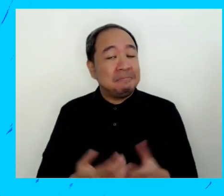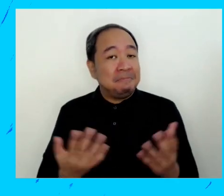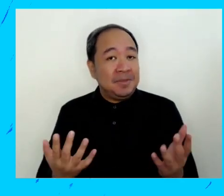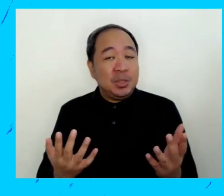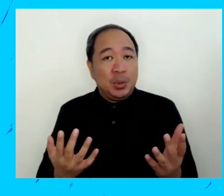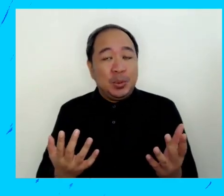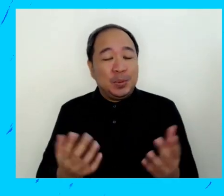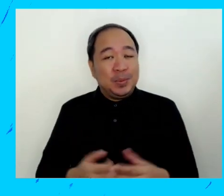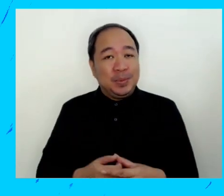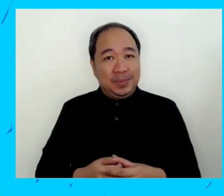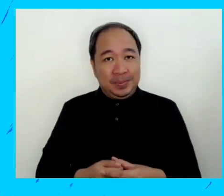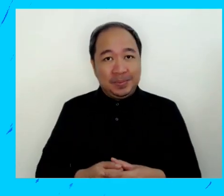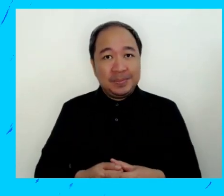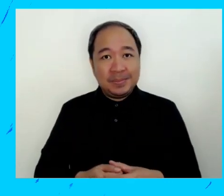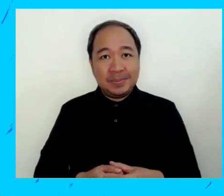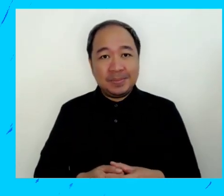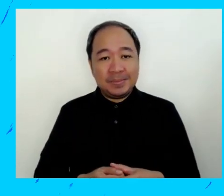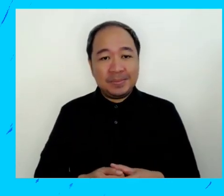Muy bien.